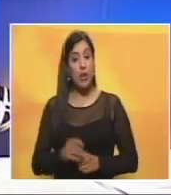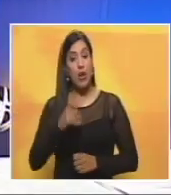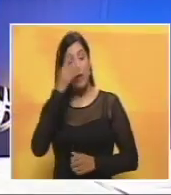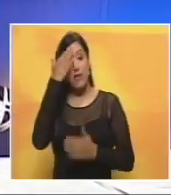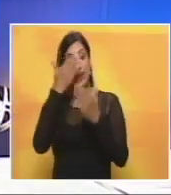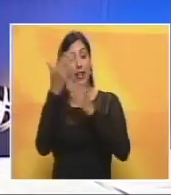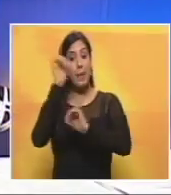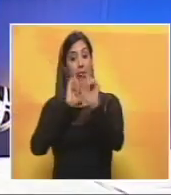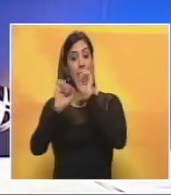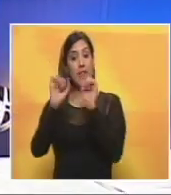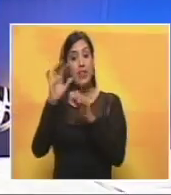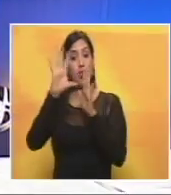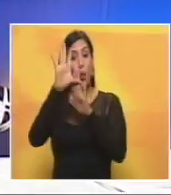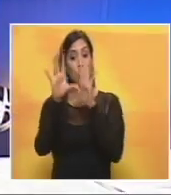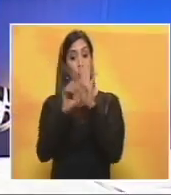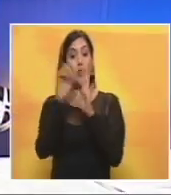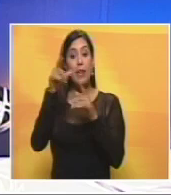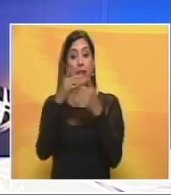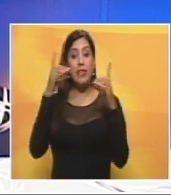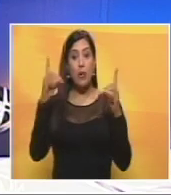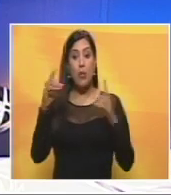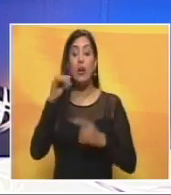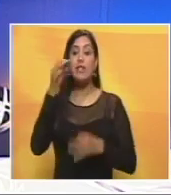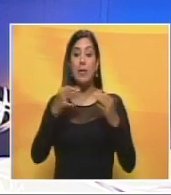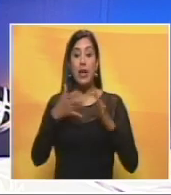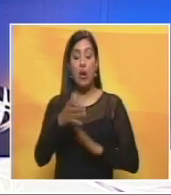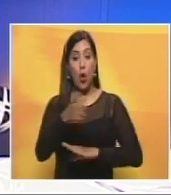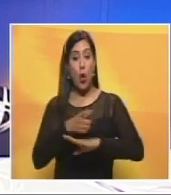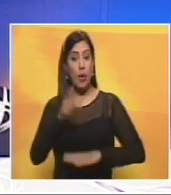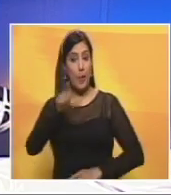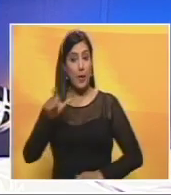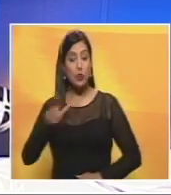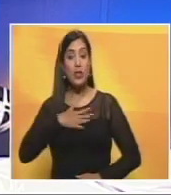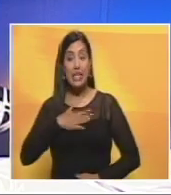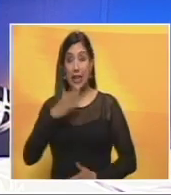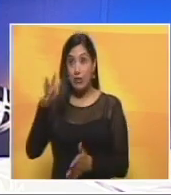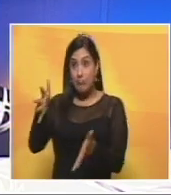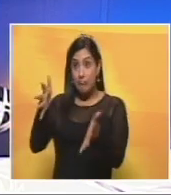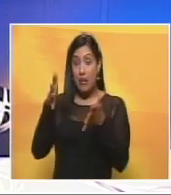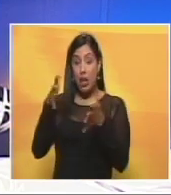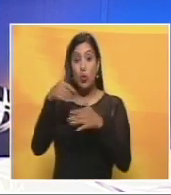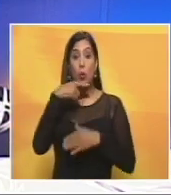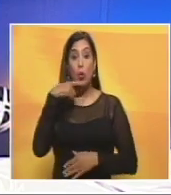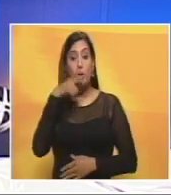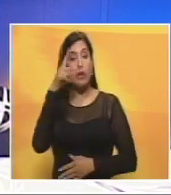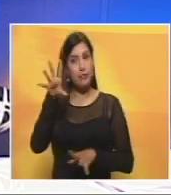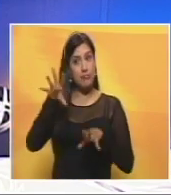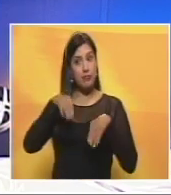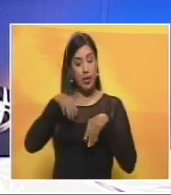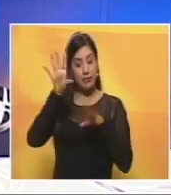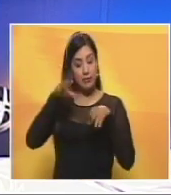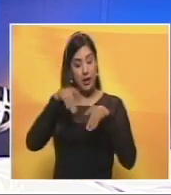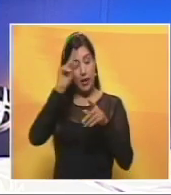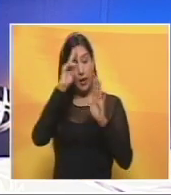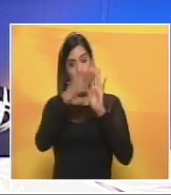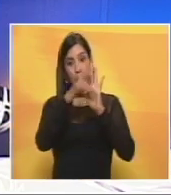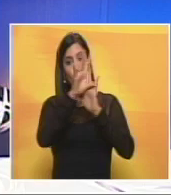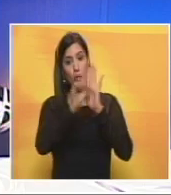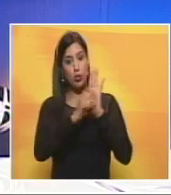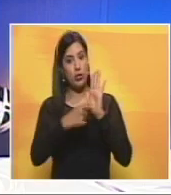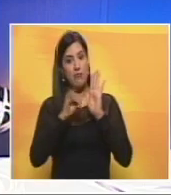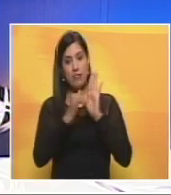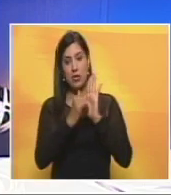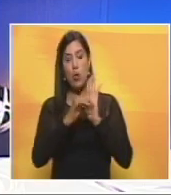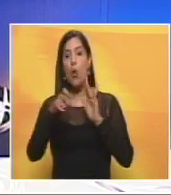El Frente para la Defensa de la Constitución y la Democracia asegura que los gobernadores que resulten electos en octubre deben acatar únicamente a la Constitución